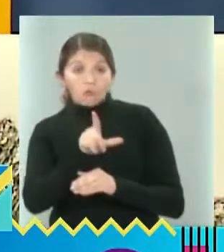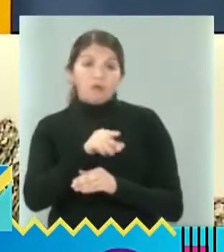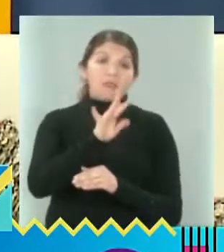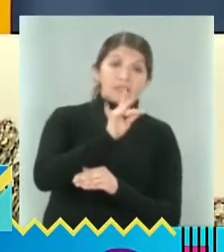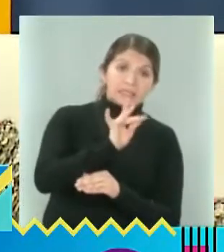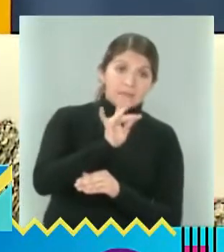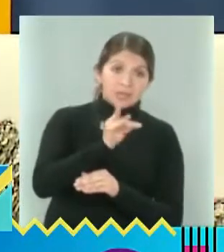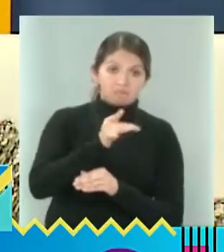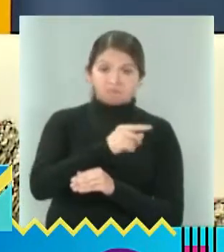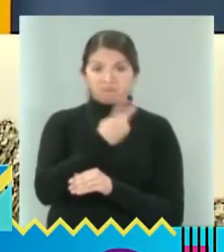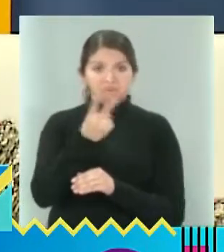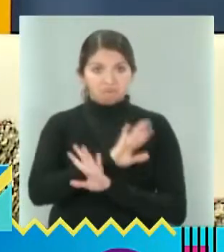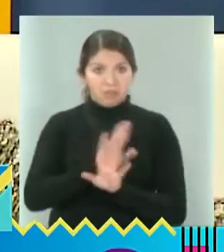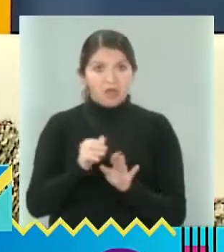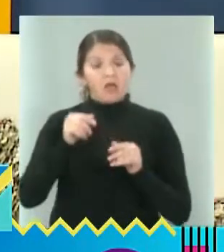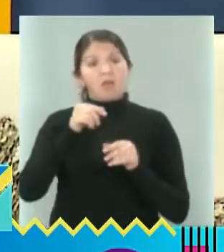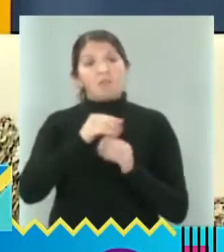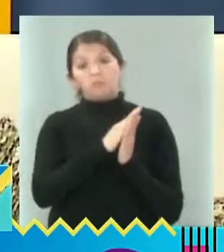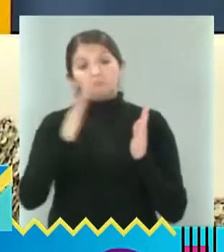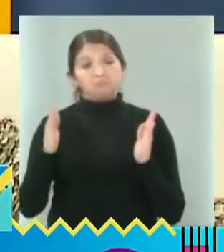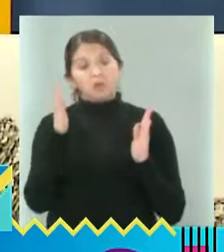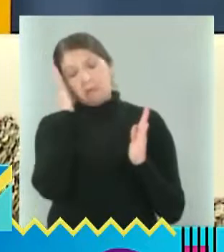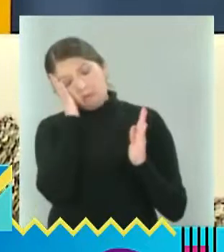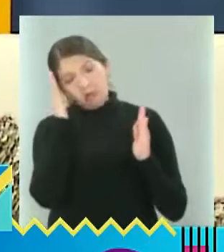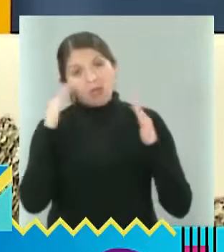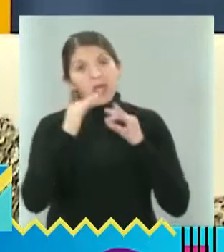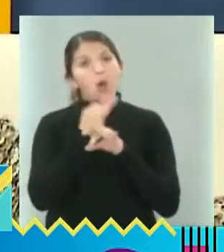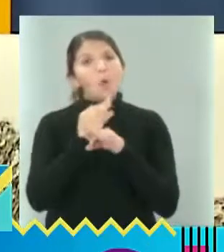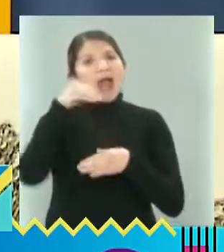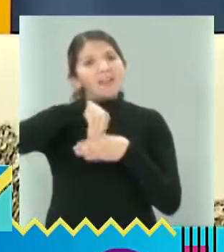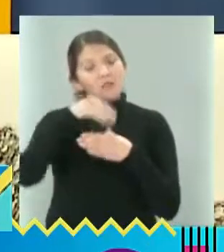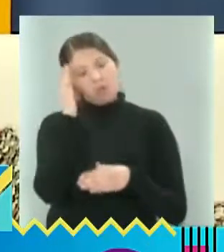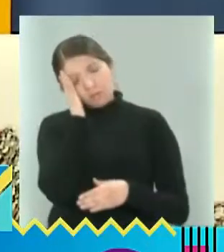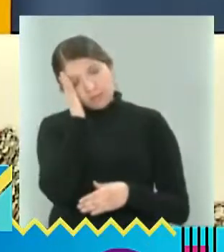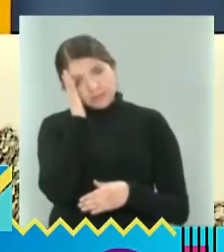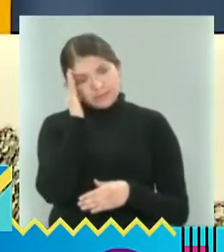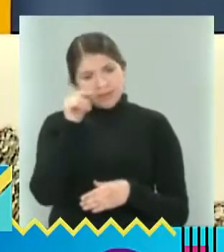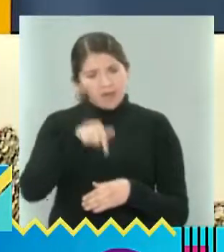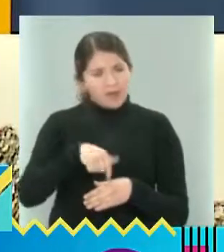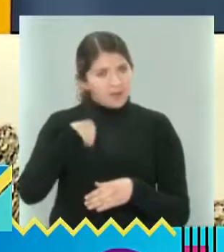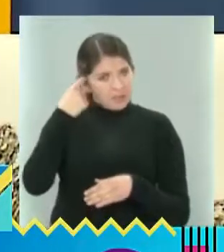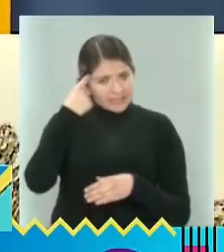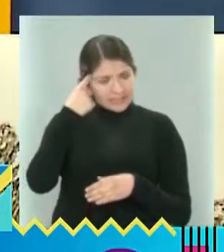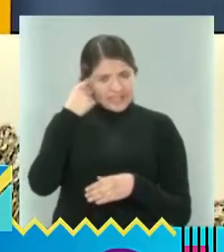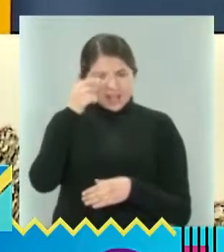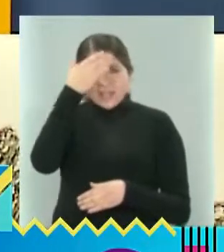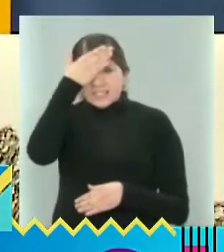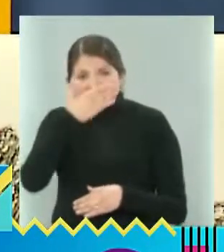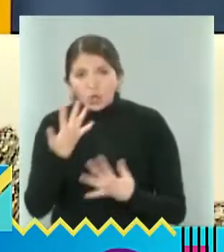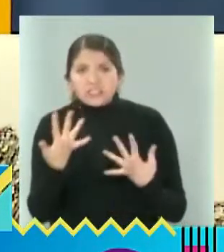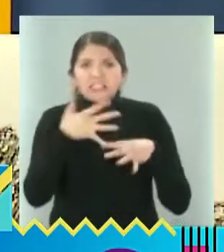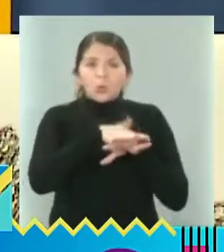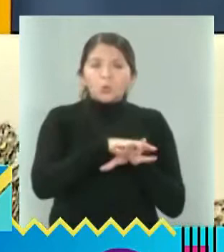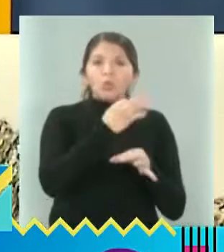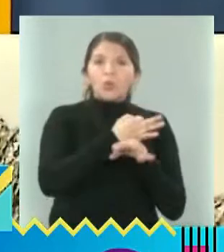Era impensable en ese momento algo que tuviese que ver con la inclusión educativa. Sin embargo, con